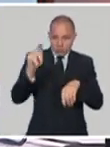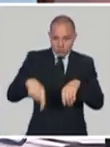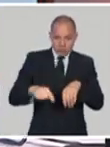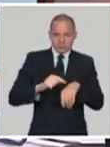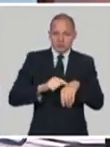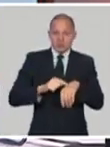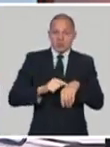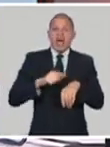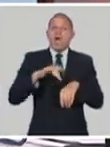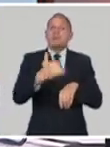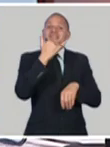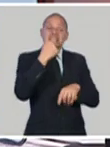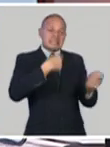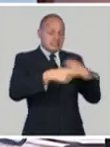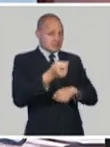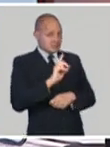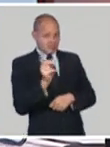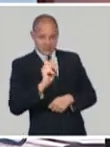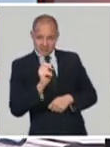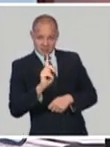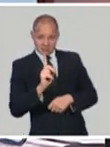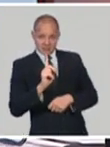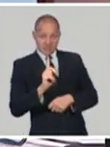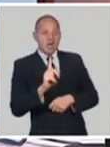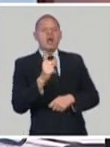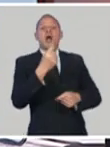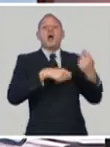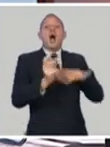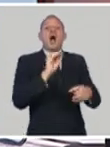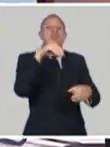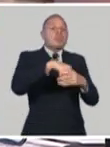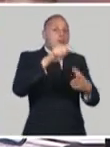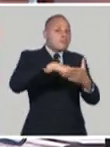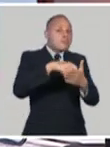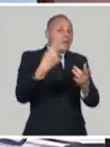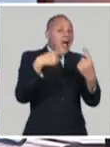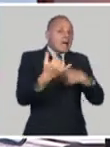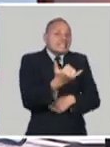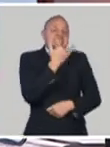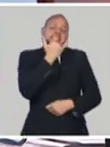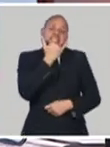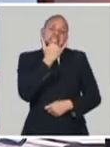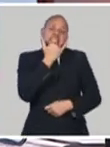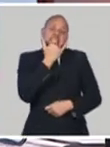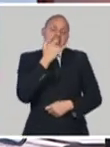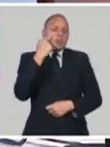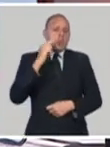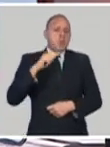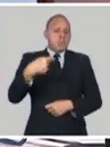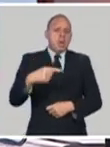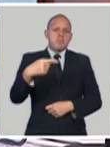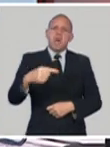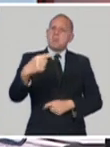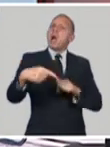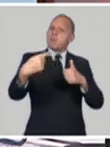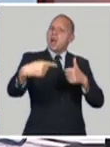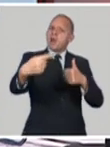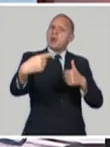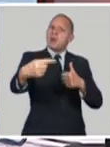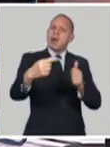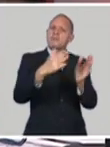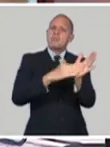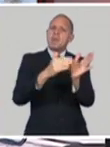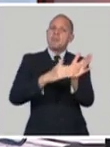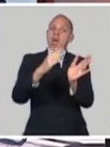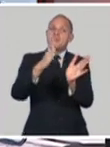superior a los 139.000 millones y eso fue lo que se hizo. Y en esa reforma de